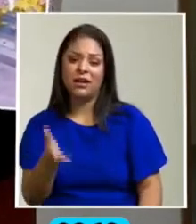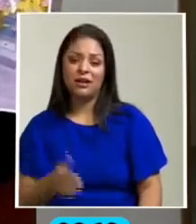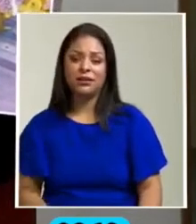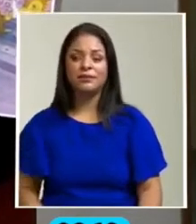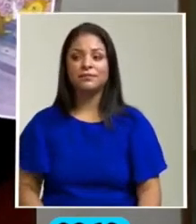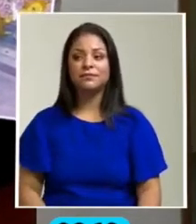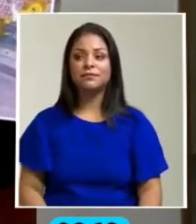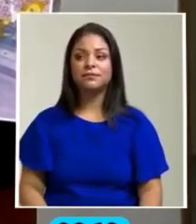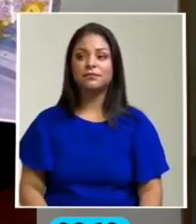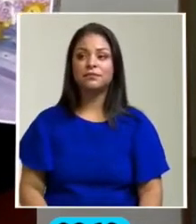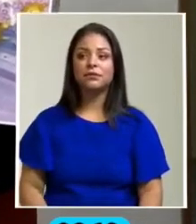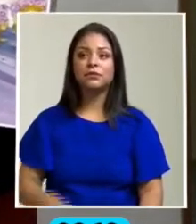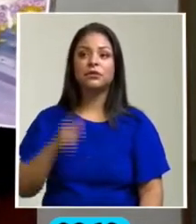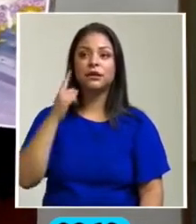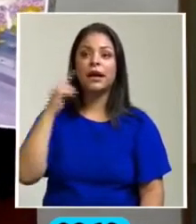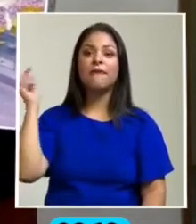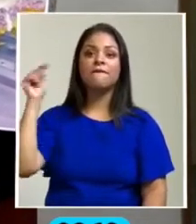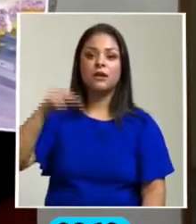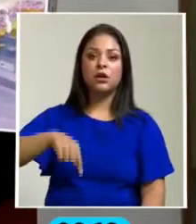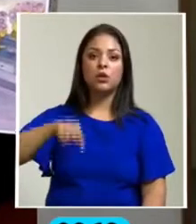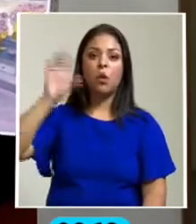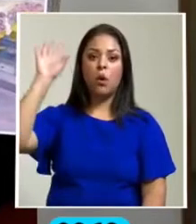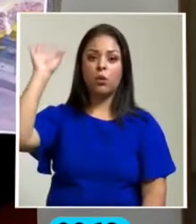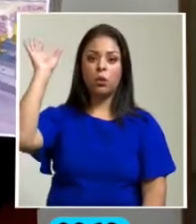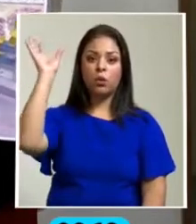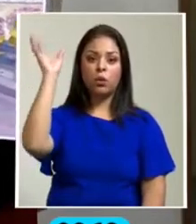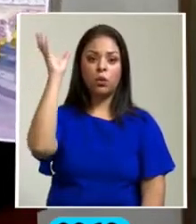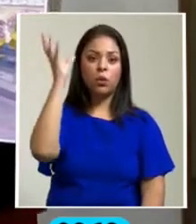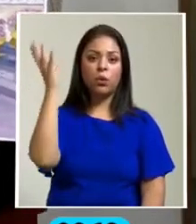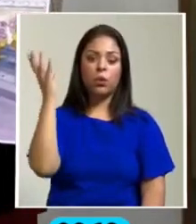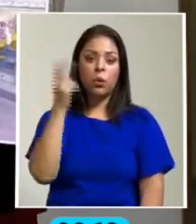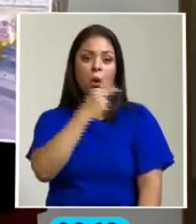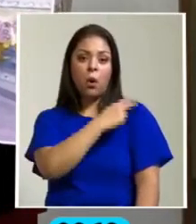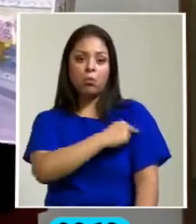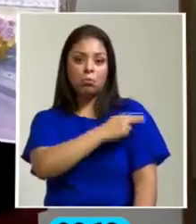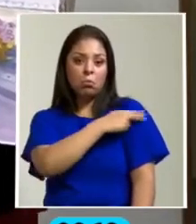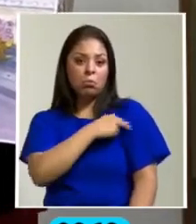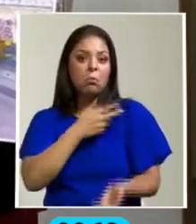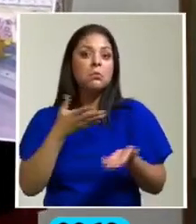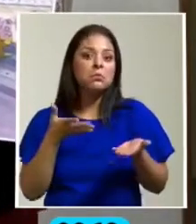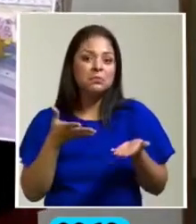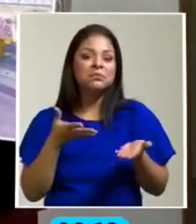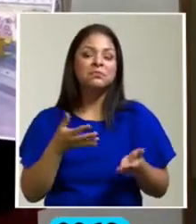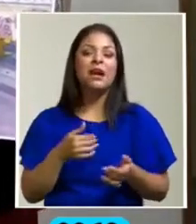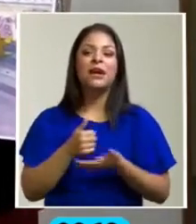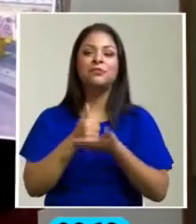¿Una ambulancia? ¿La Cruz Roja? Exacto, hay varias personas que pudieron haberle ayudado. Y